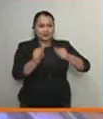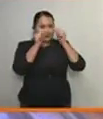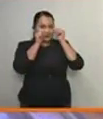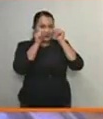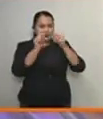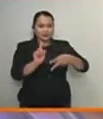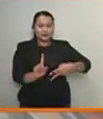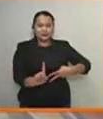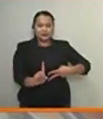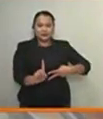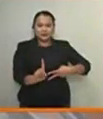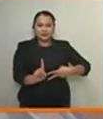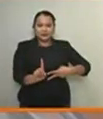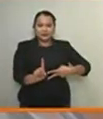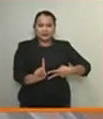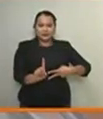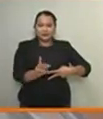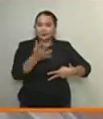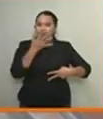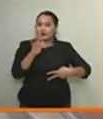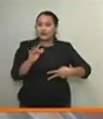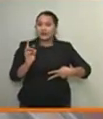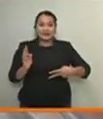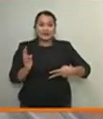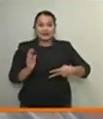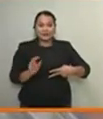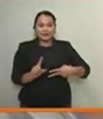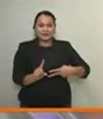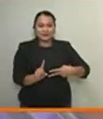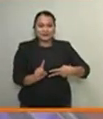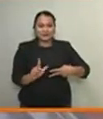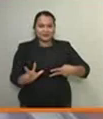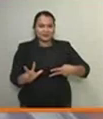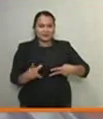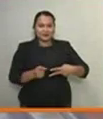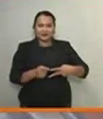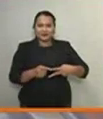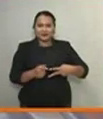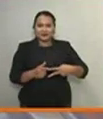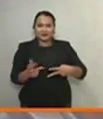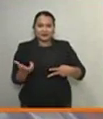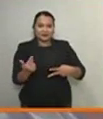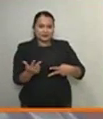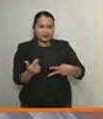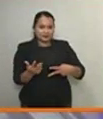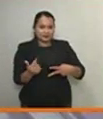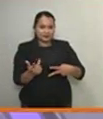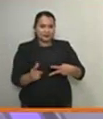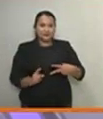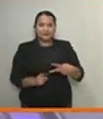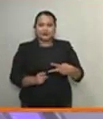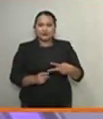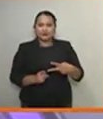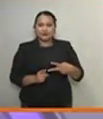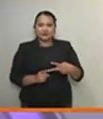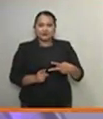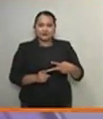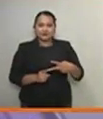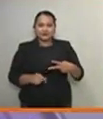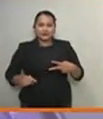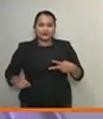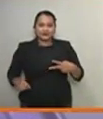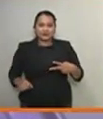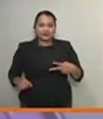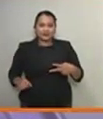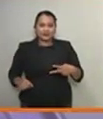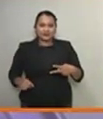atentos. Suerte. Y este es el 3. Y el primer número ganador es el 13. Segundo número ganador, primer dígito.